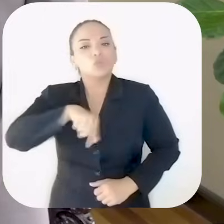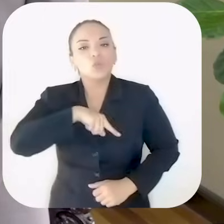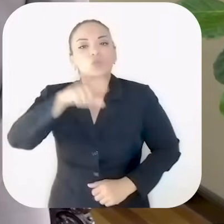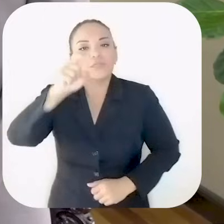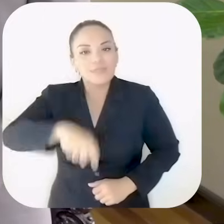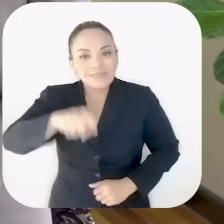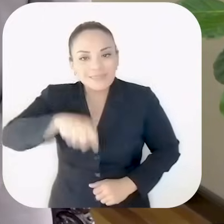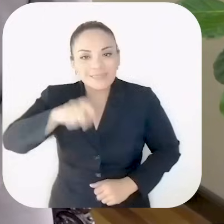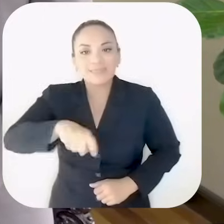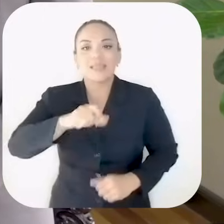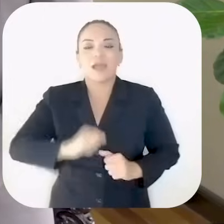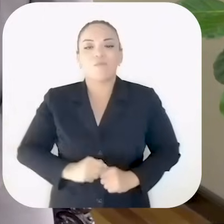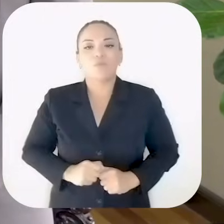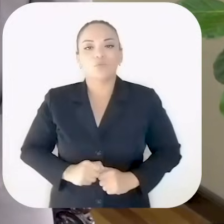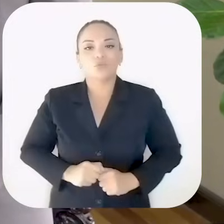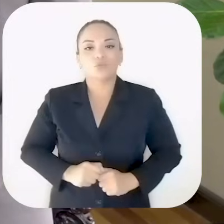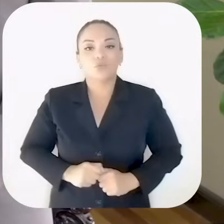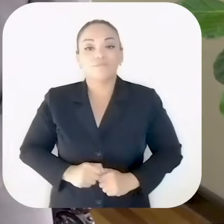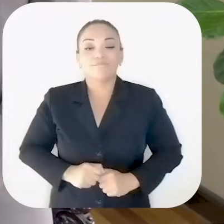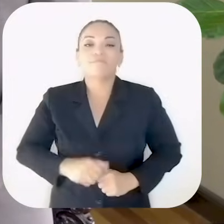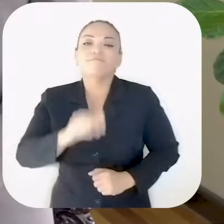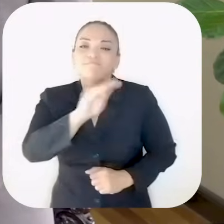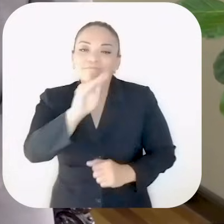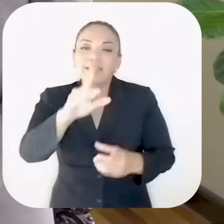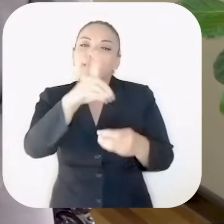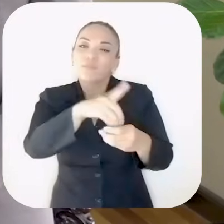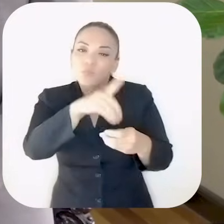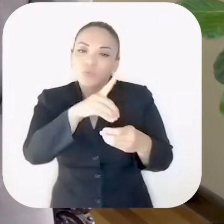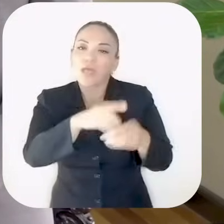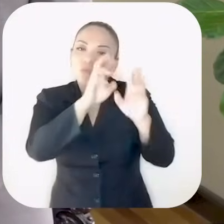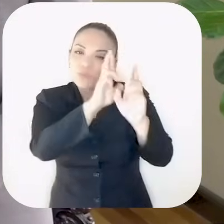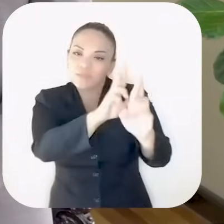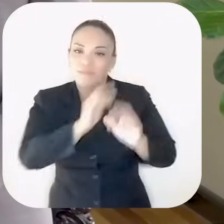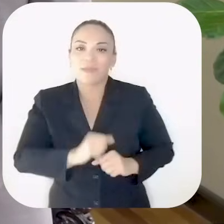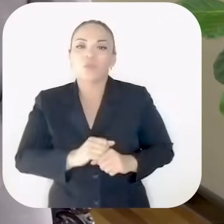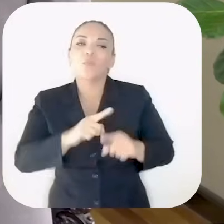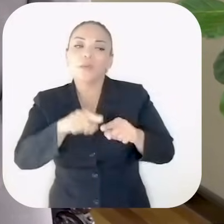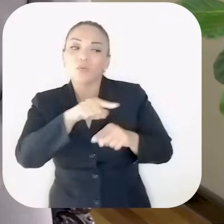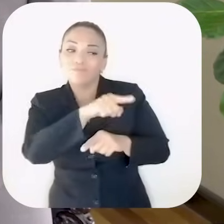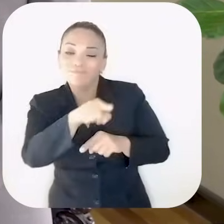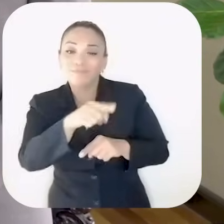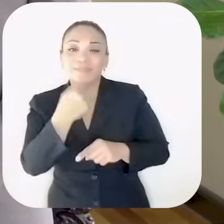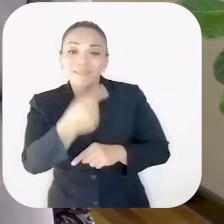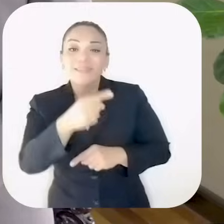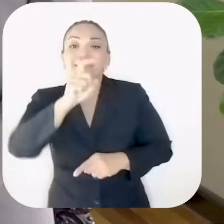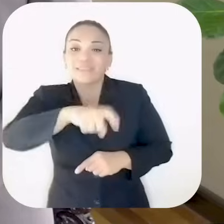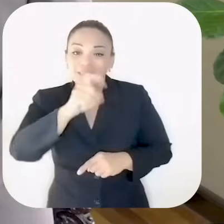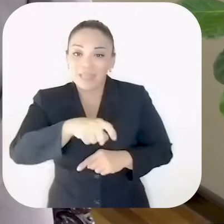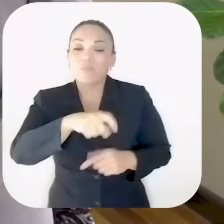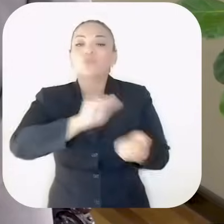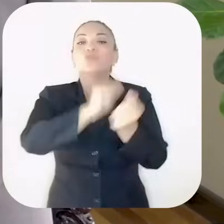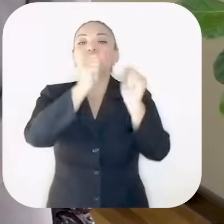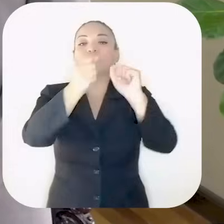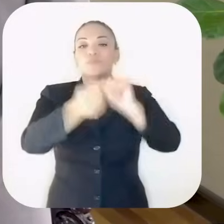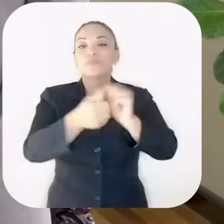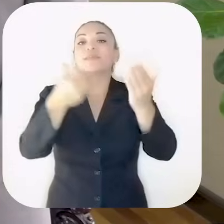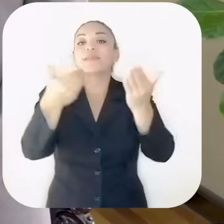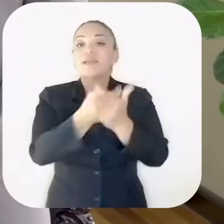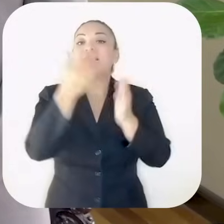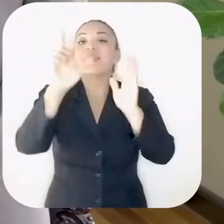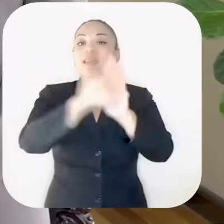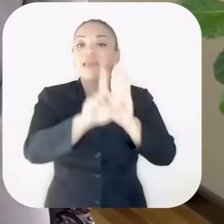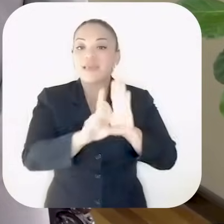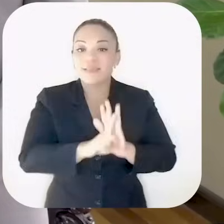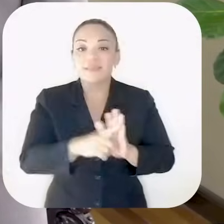Necesitamos necesariamente, señores diputados, con todo respeto, modernizar nuestras leyes para que